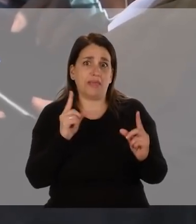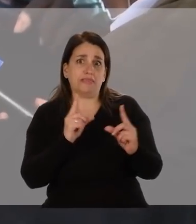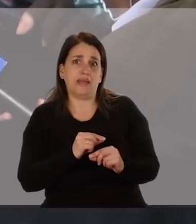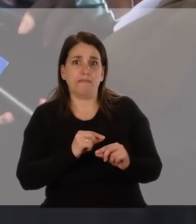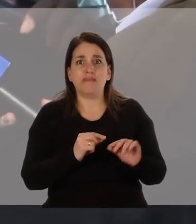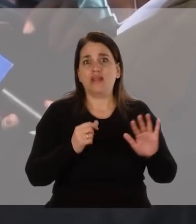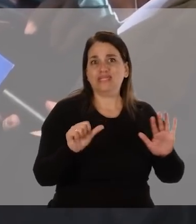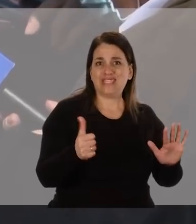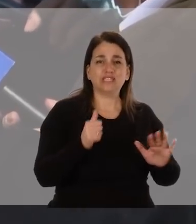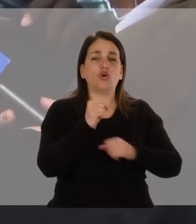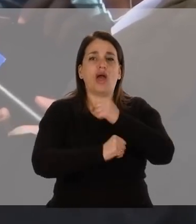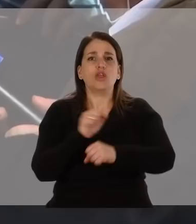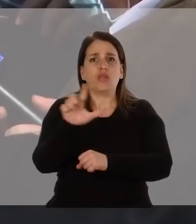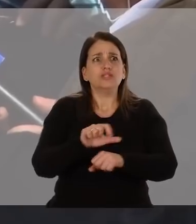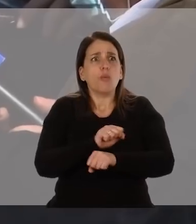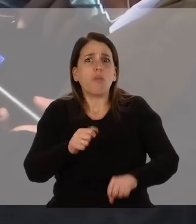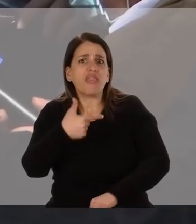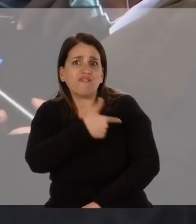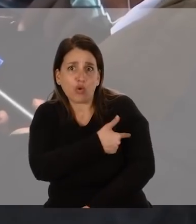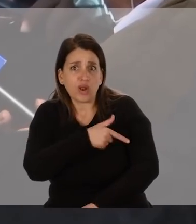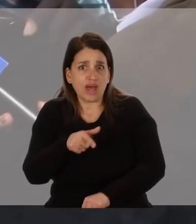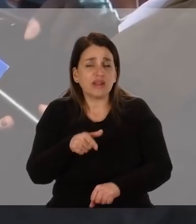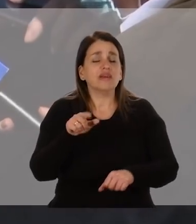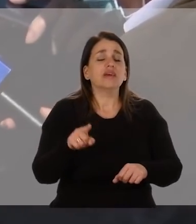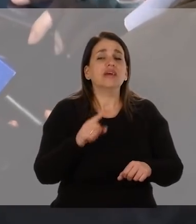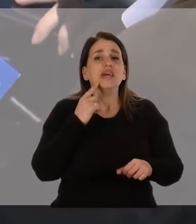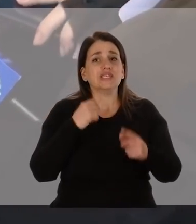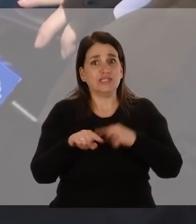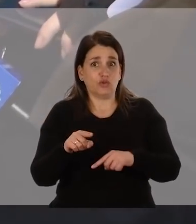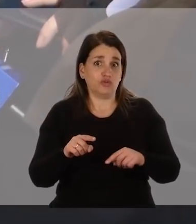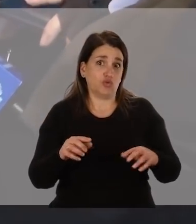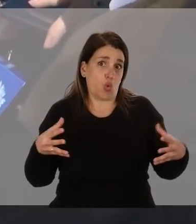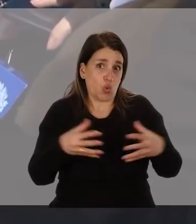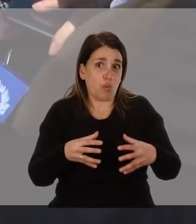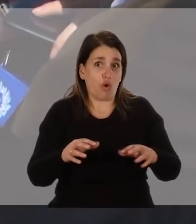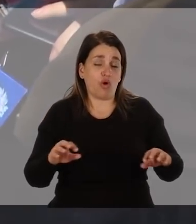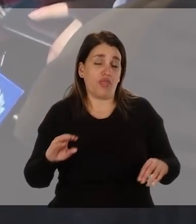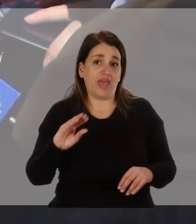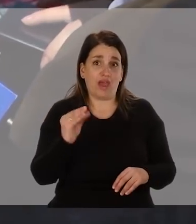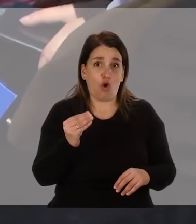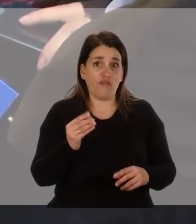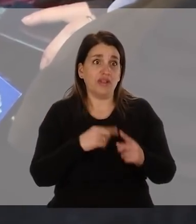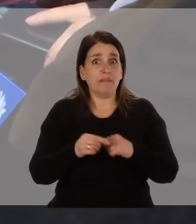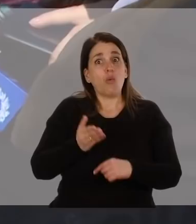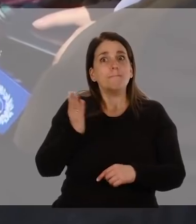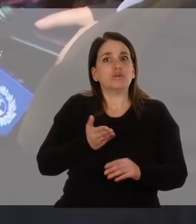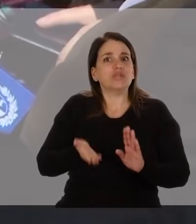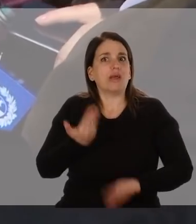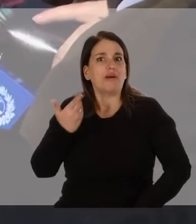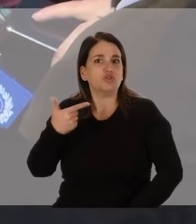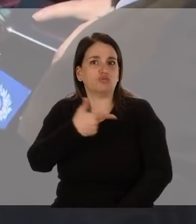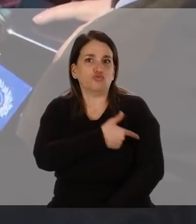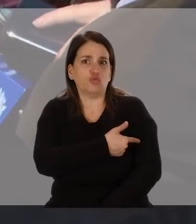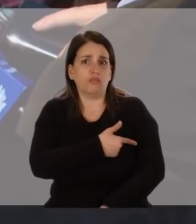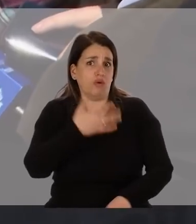que no termina el bachillerato. ¿Se podrá vacunar a los niní de bachillerato? A ver. Llegar a un porcentaje